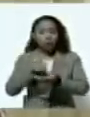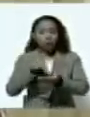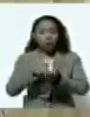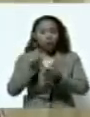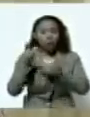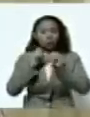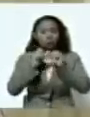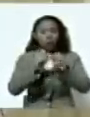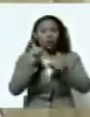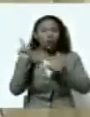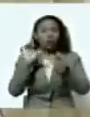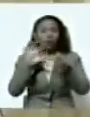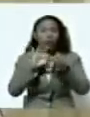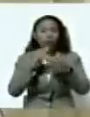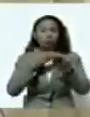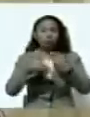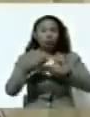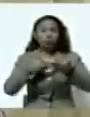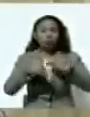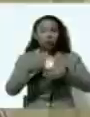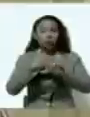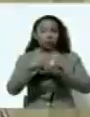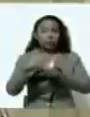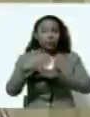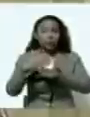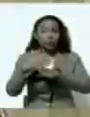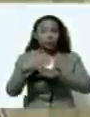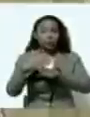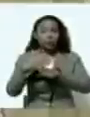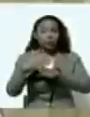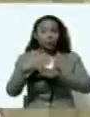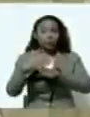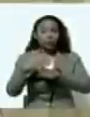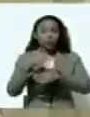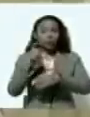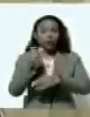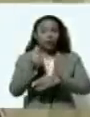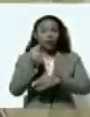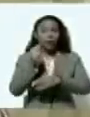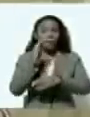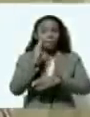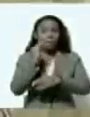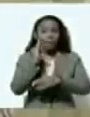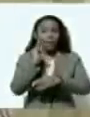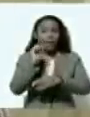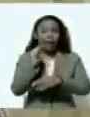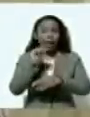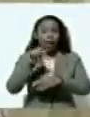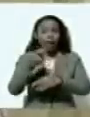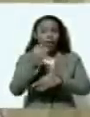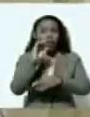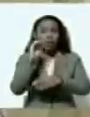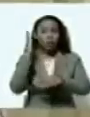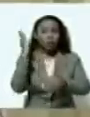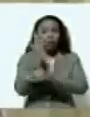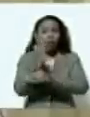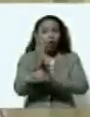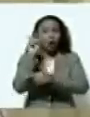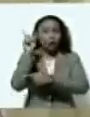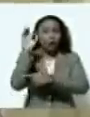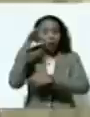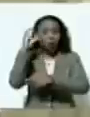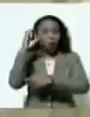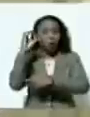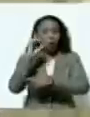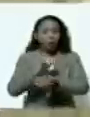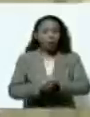mantenían esta relación con el delincuente Biayo Garófalo, aprehendido en la ciudad de Cartagena,